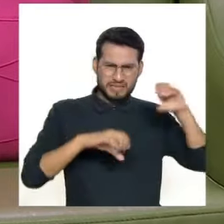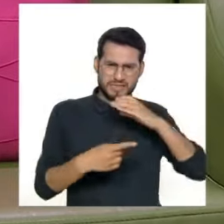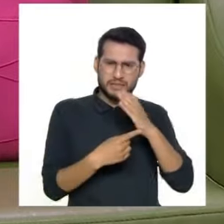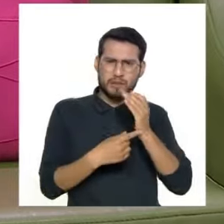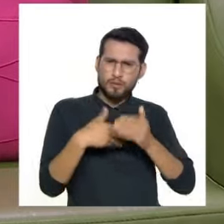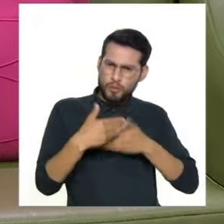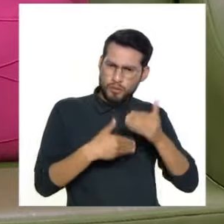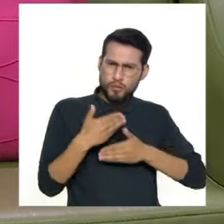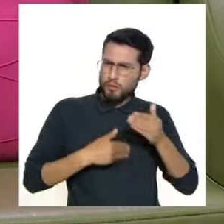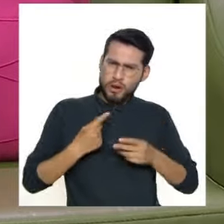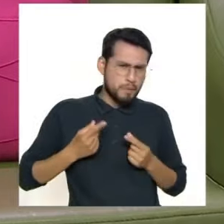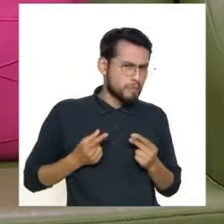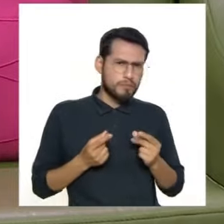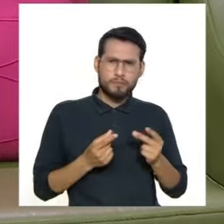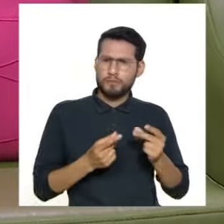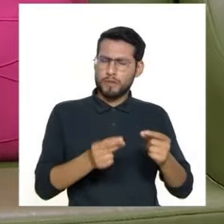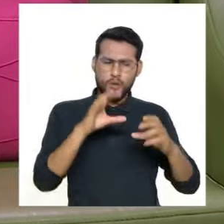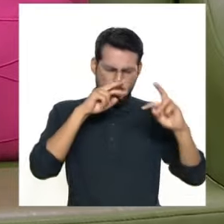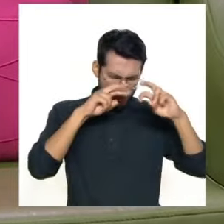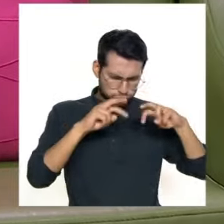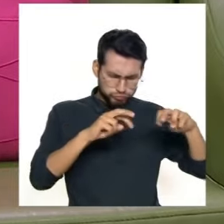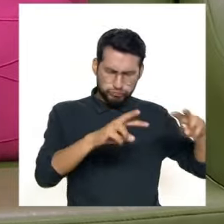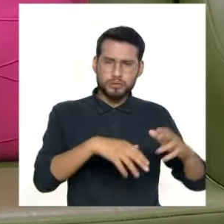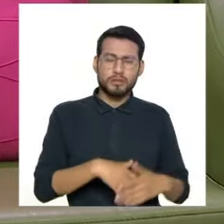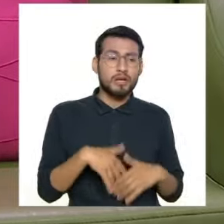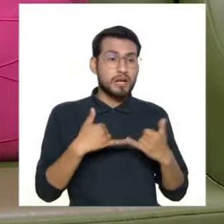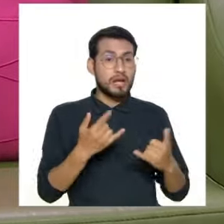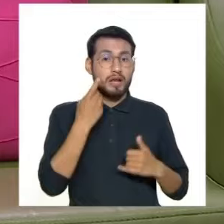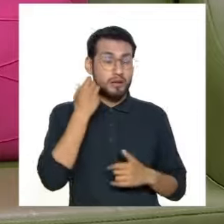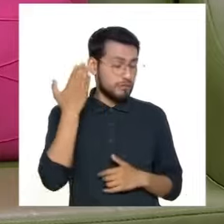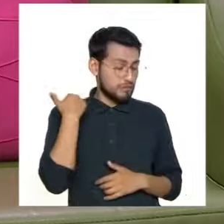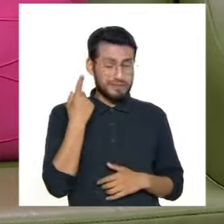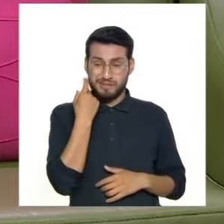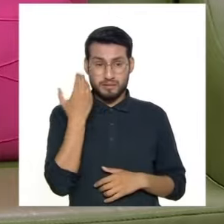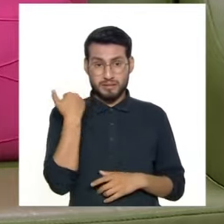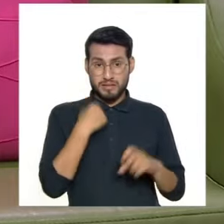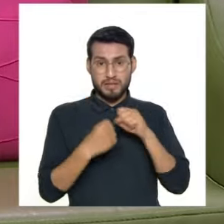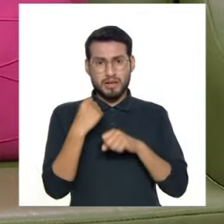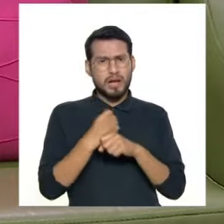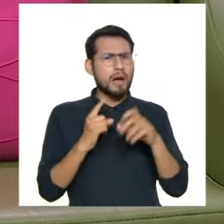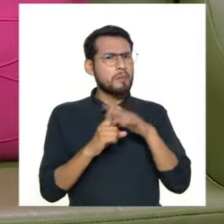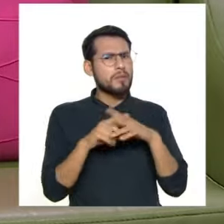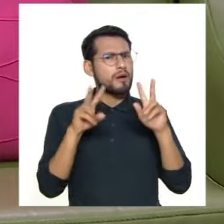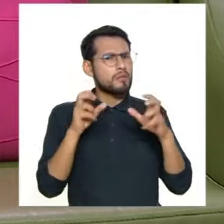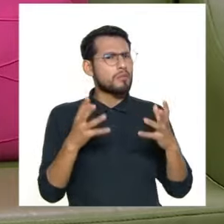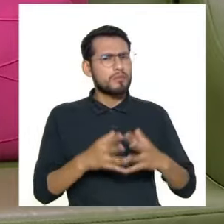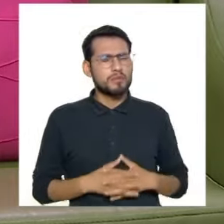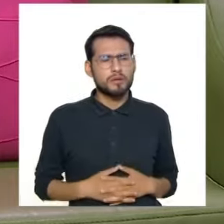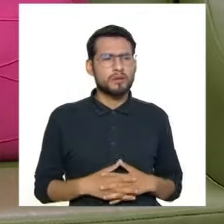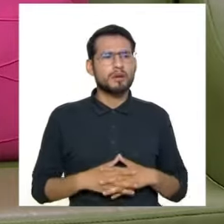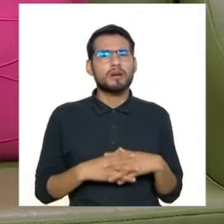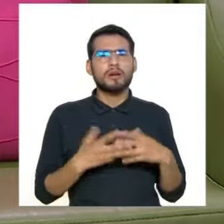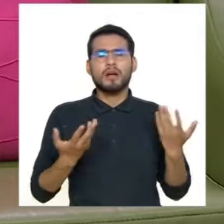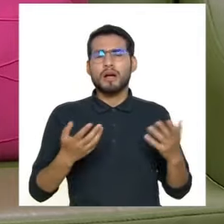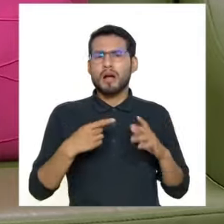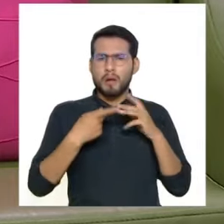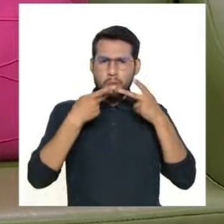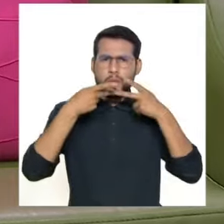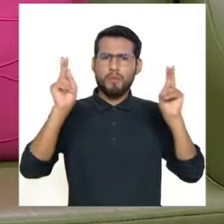moviéndose muy rápidamente no hace poco han aparecido hace pocos años no han aparecido este artículos que